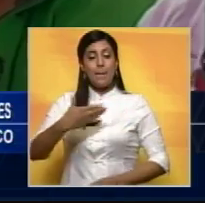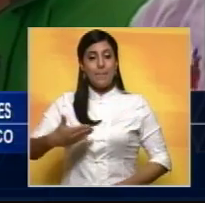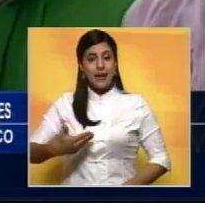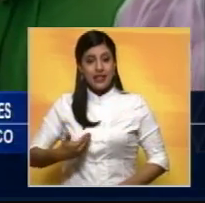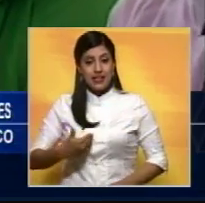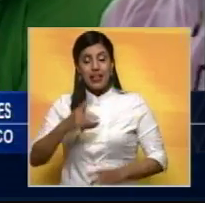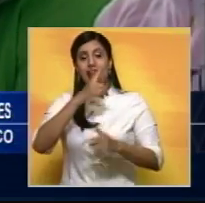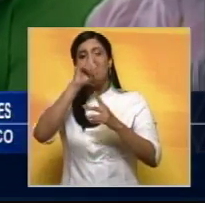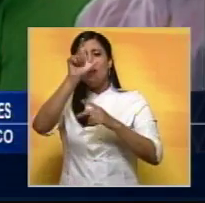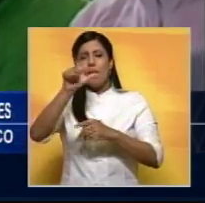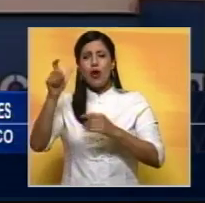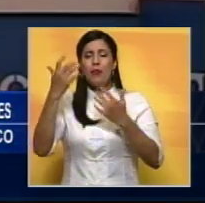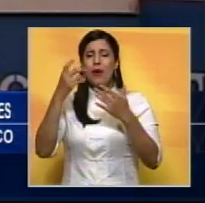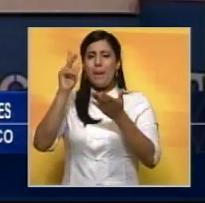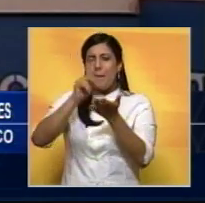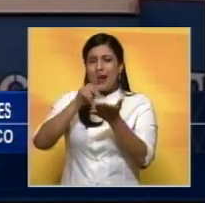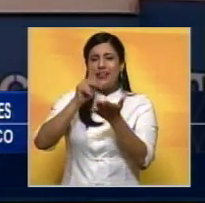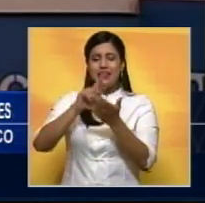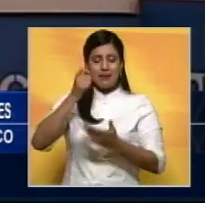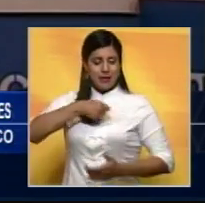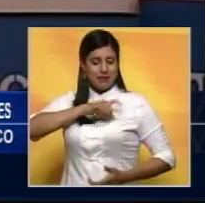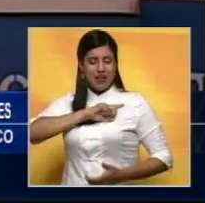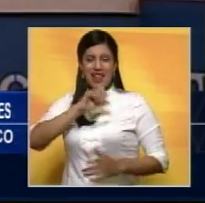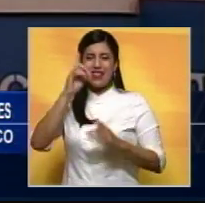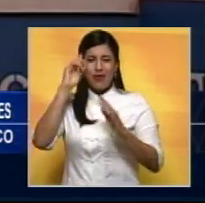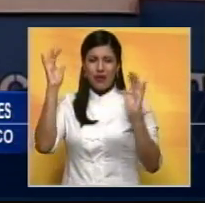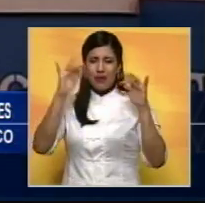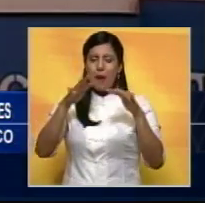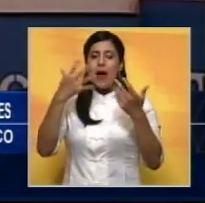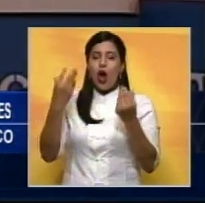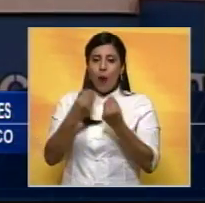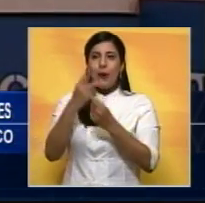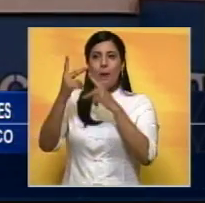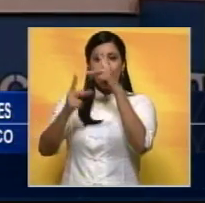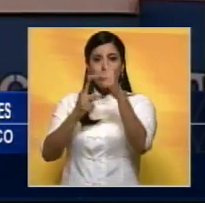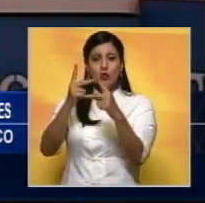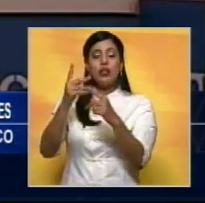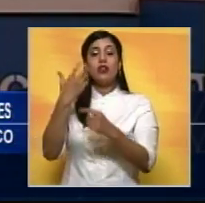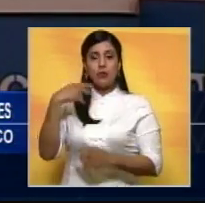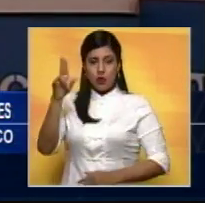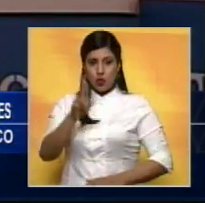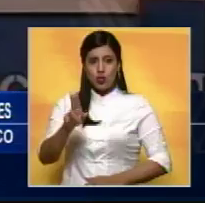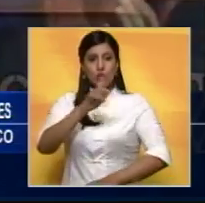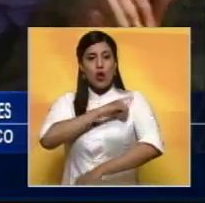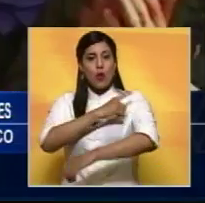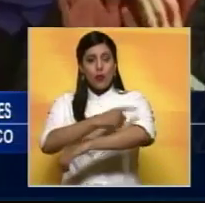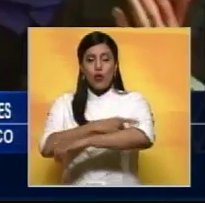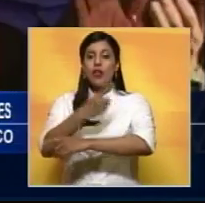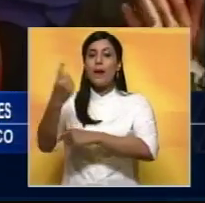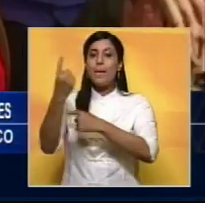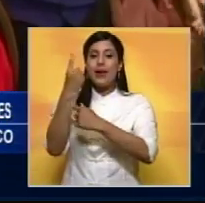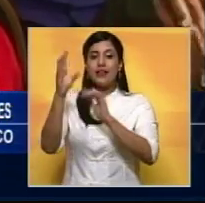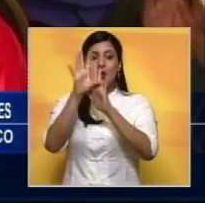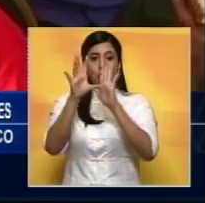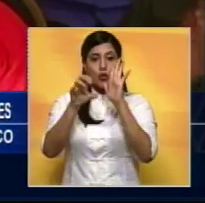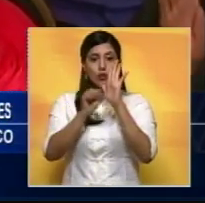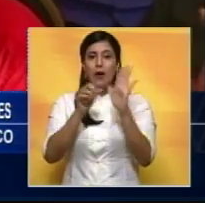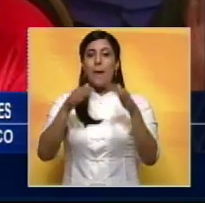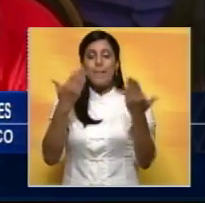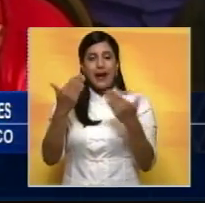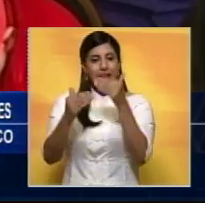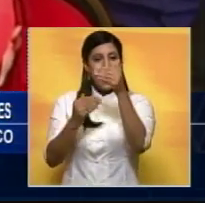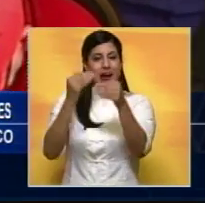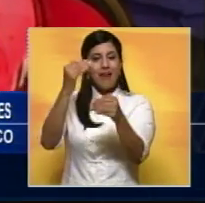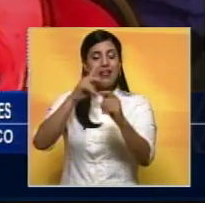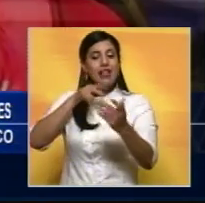Zapatero, Leonel Fernández y Martín Torrijos para acompañar el proceso. También destacó que utilizará los poderes que le otorga la Constitución para